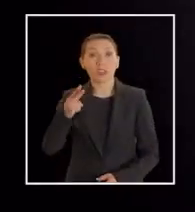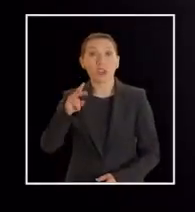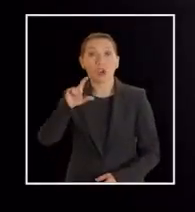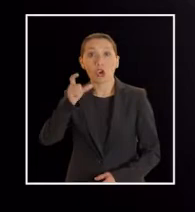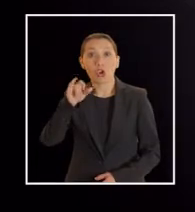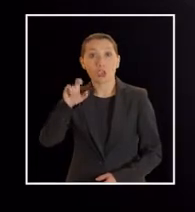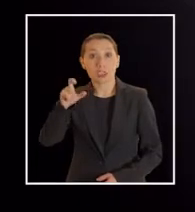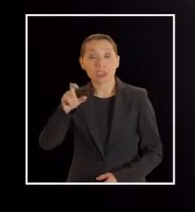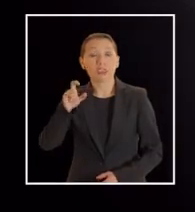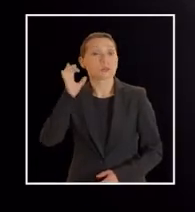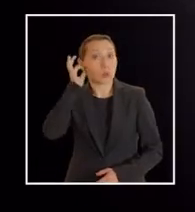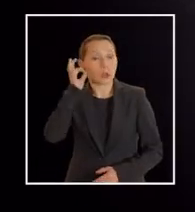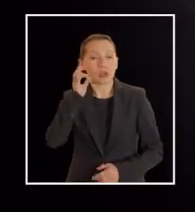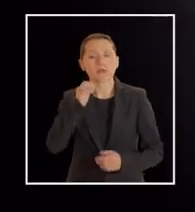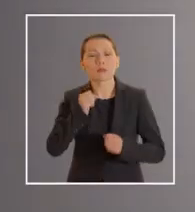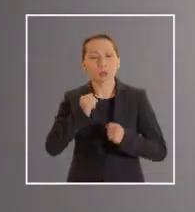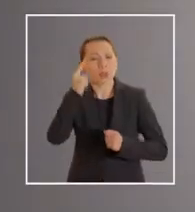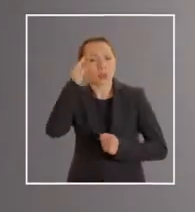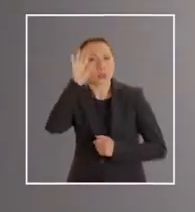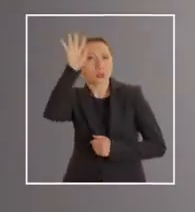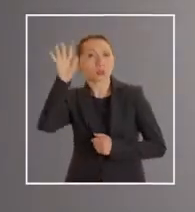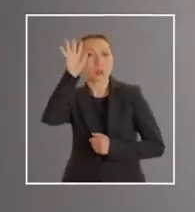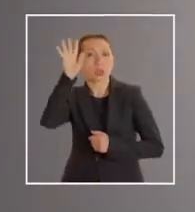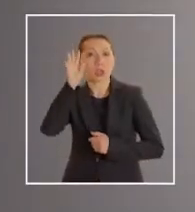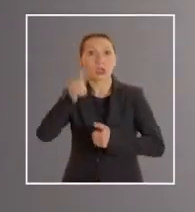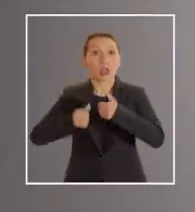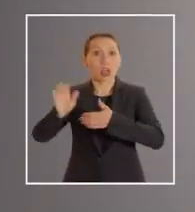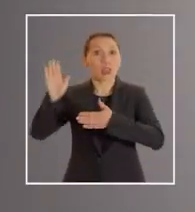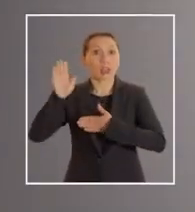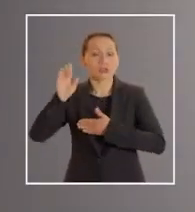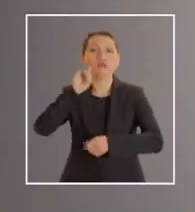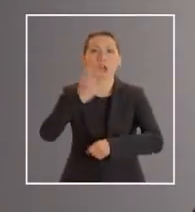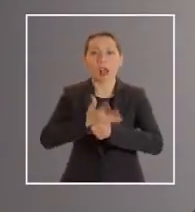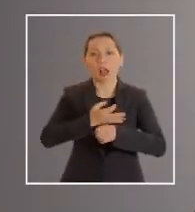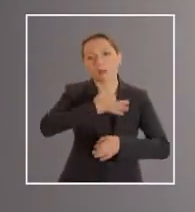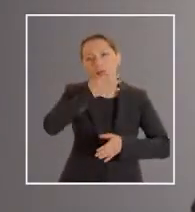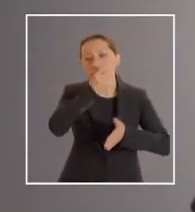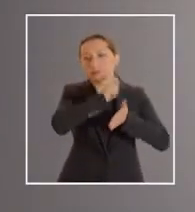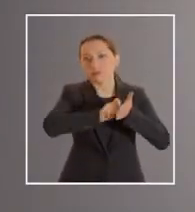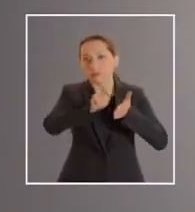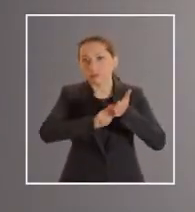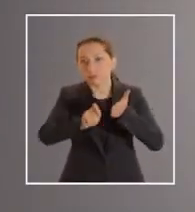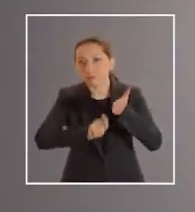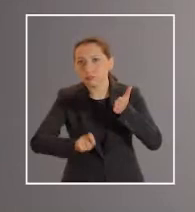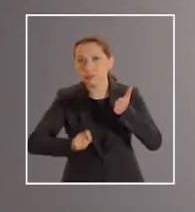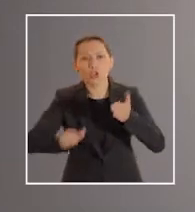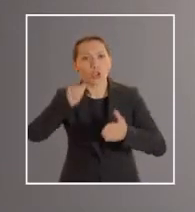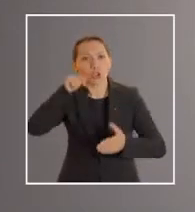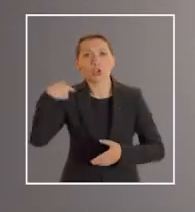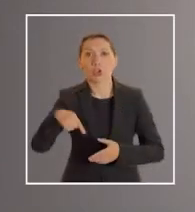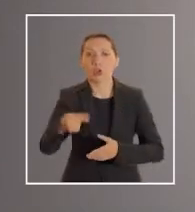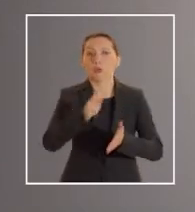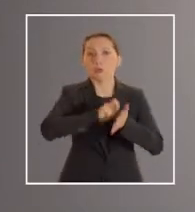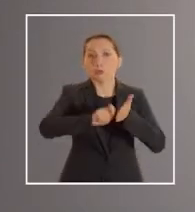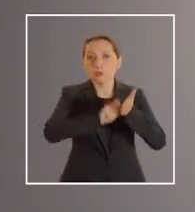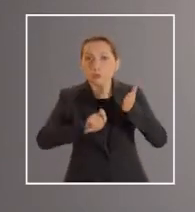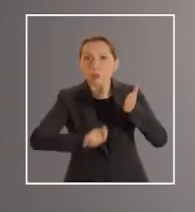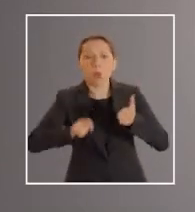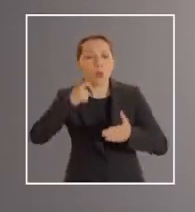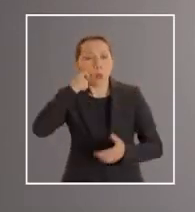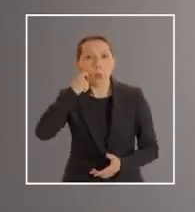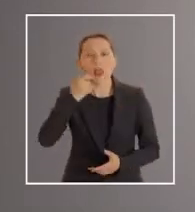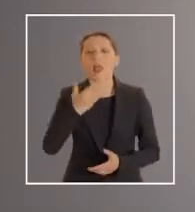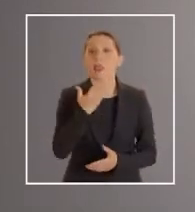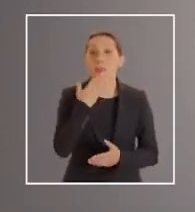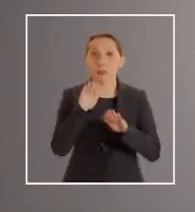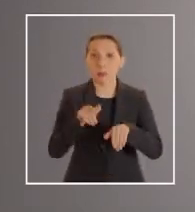Yo veo en Carolina Goic la capacidad de soñar, una candidatura donde hay poesía, poesía de lo cotidiano,